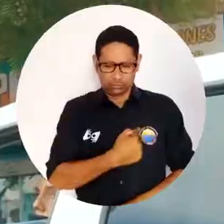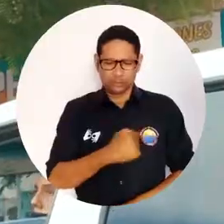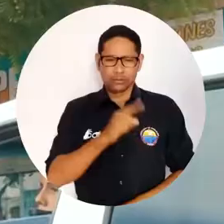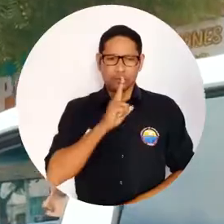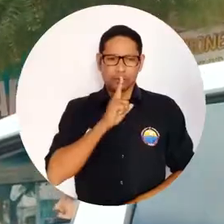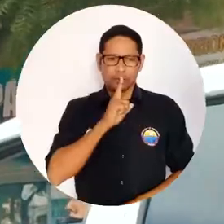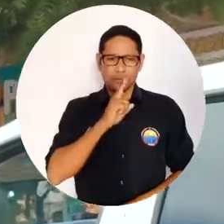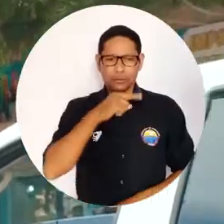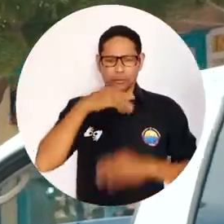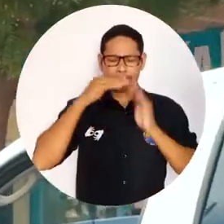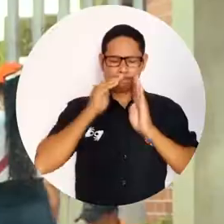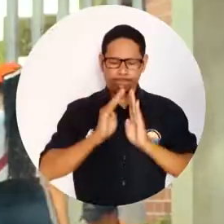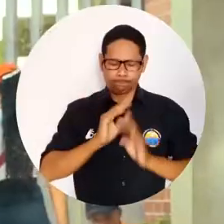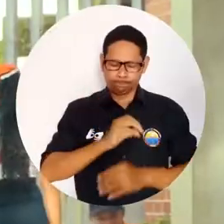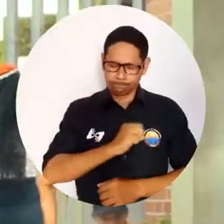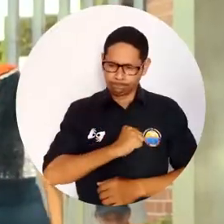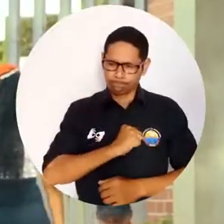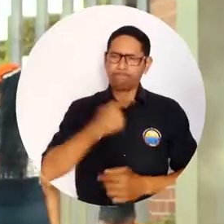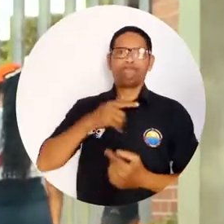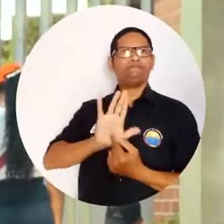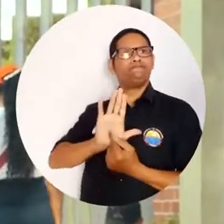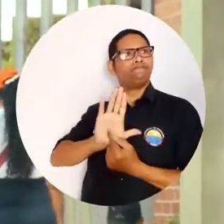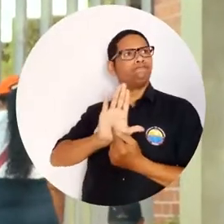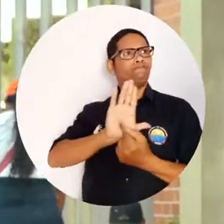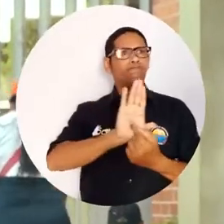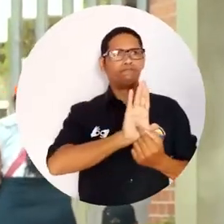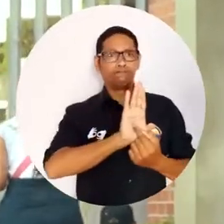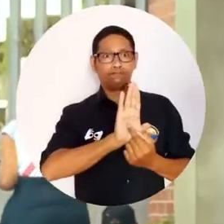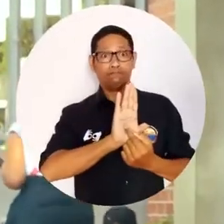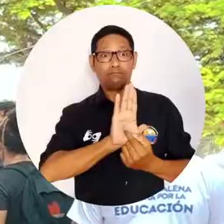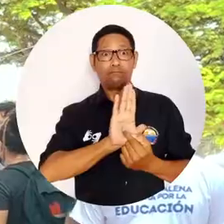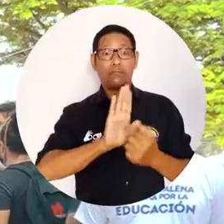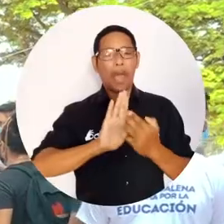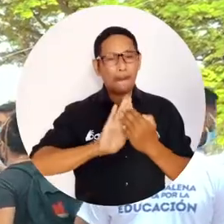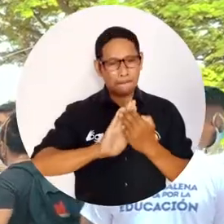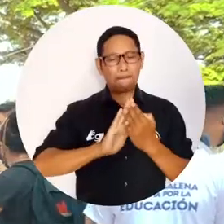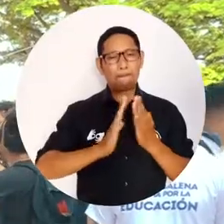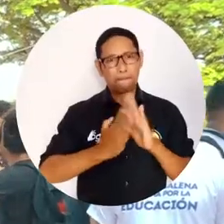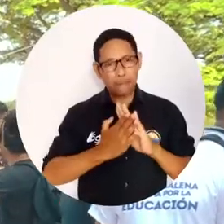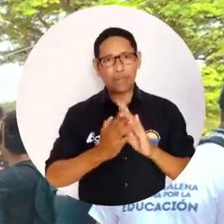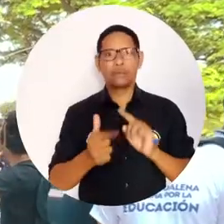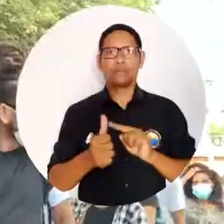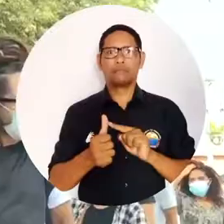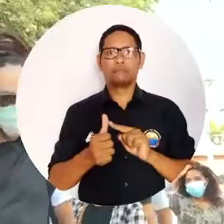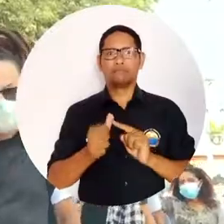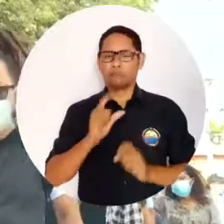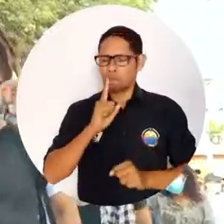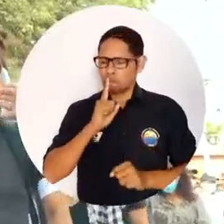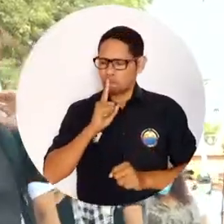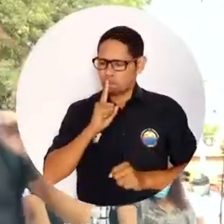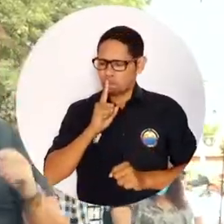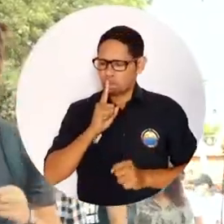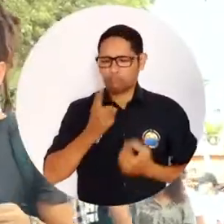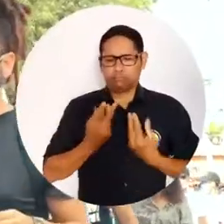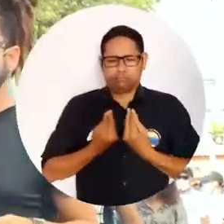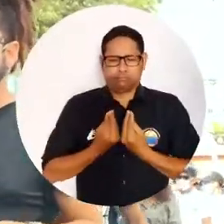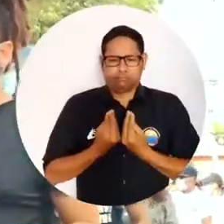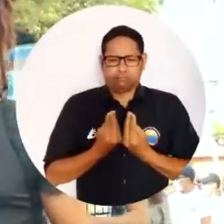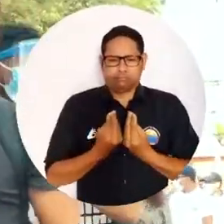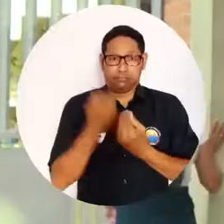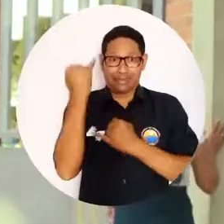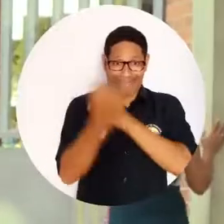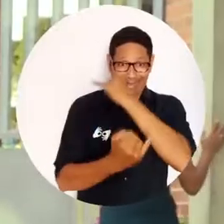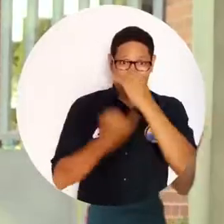procure enviar un mensaje, digamos, contundente, aunque pacífico, aunque silencioso, a la